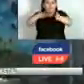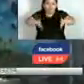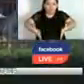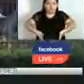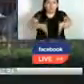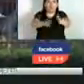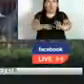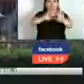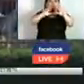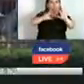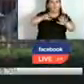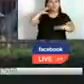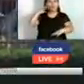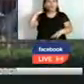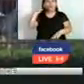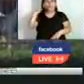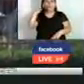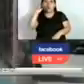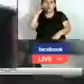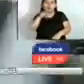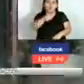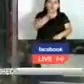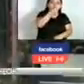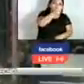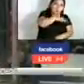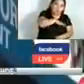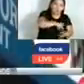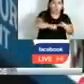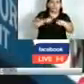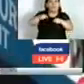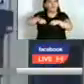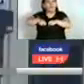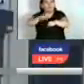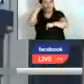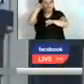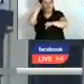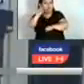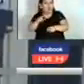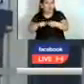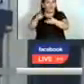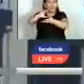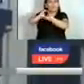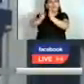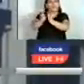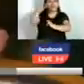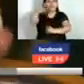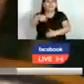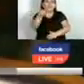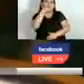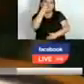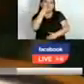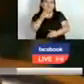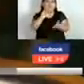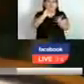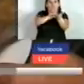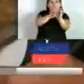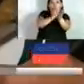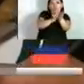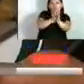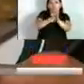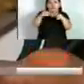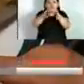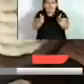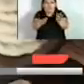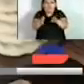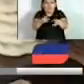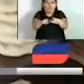poder instalar los restaurantes, supermercados y puestos de comida típica de nuestro país, como las pupusas,